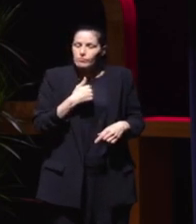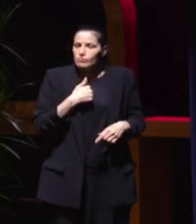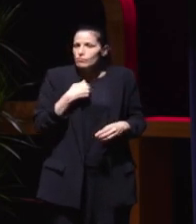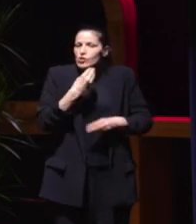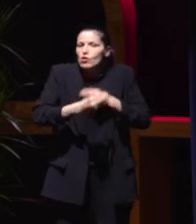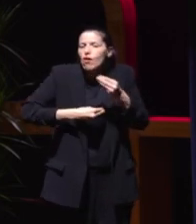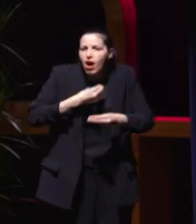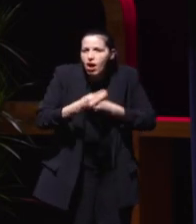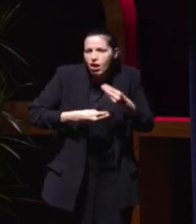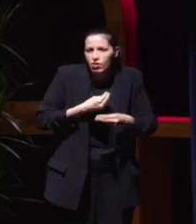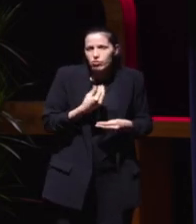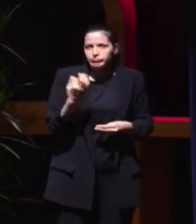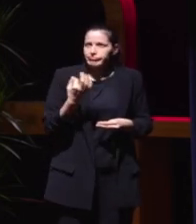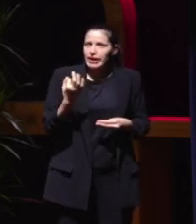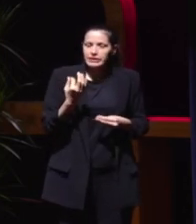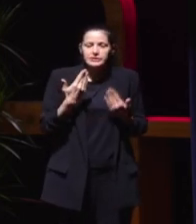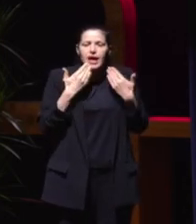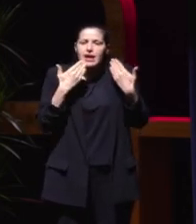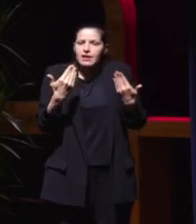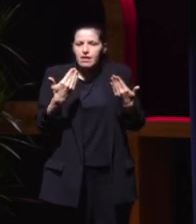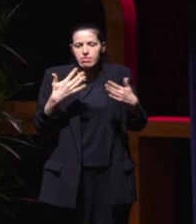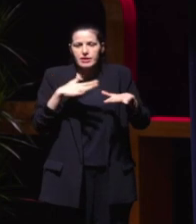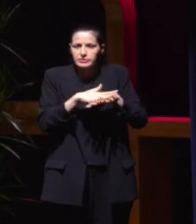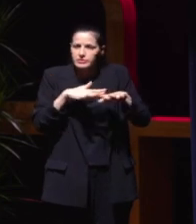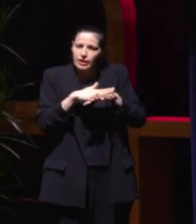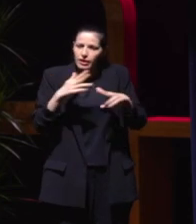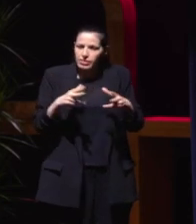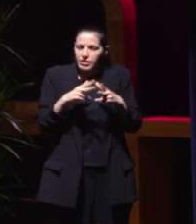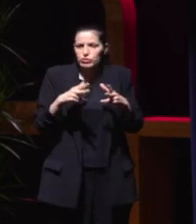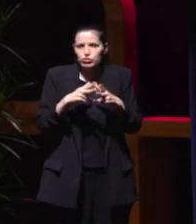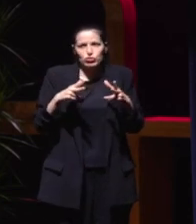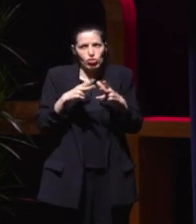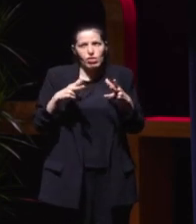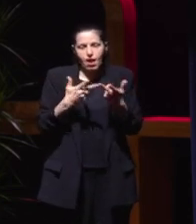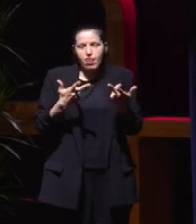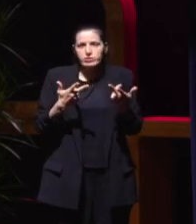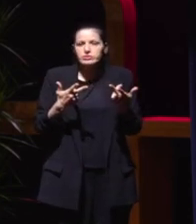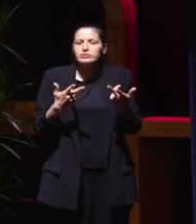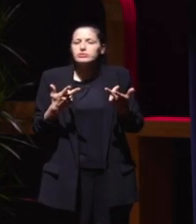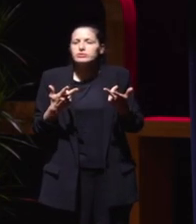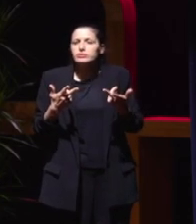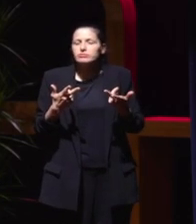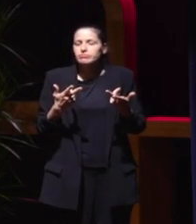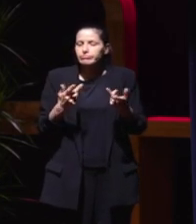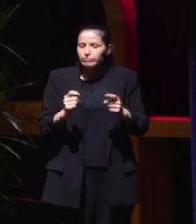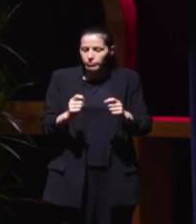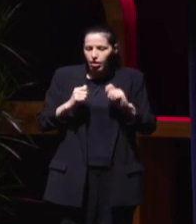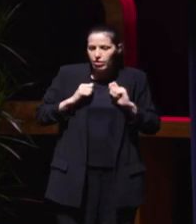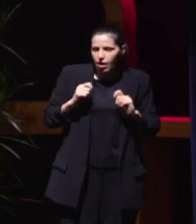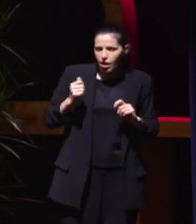utilizar la potencia que me han dado las redes que ha sido una brecha Monumental por donde hemos entrado